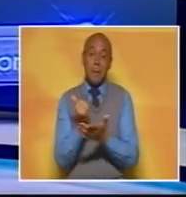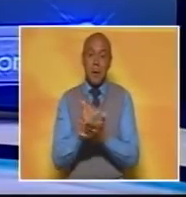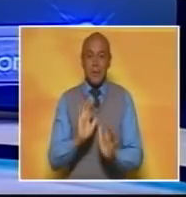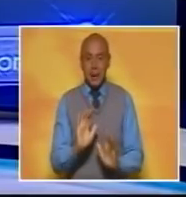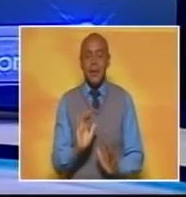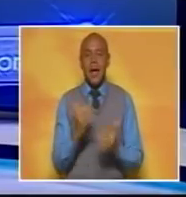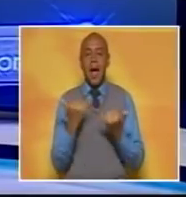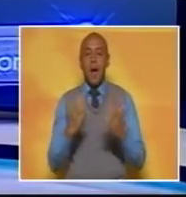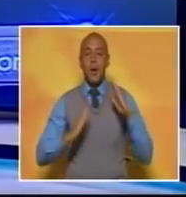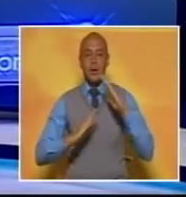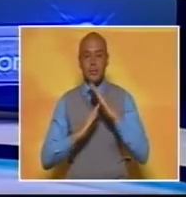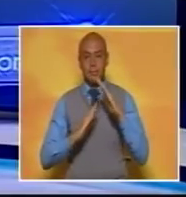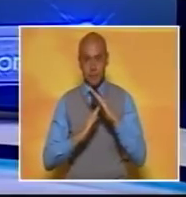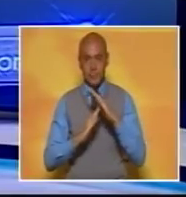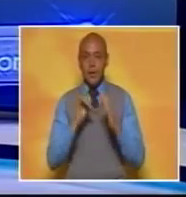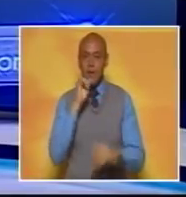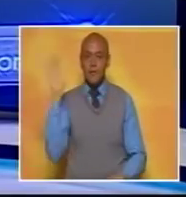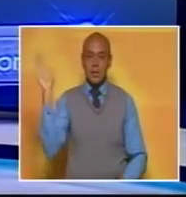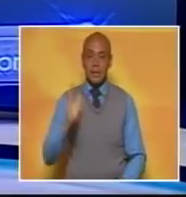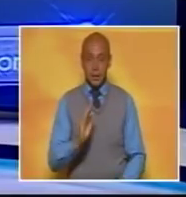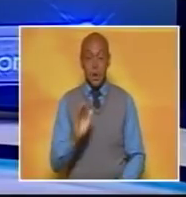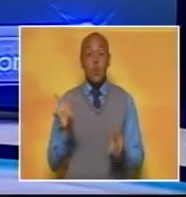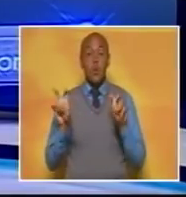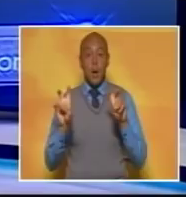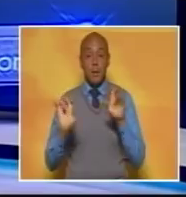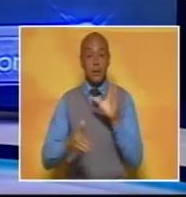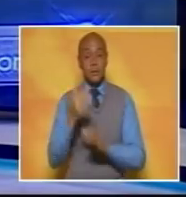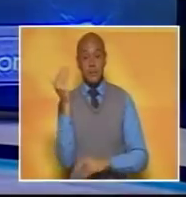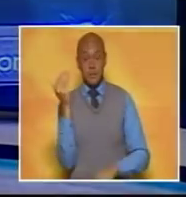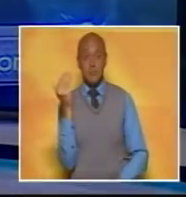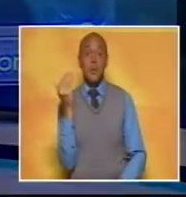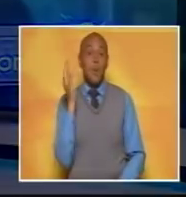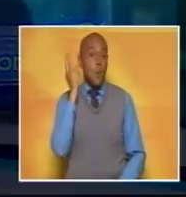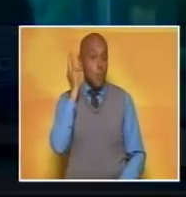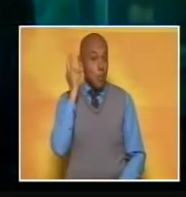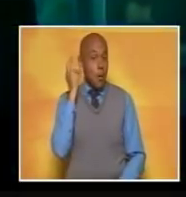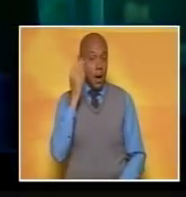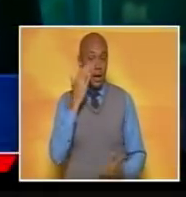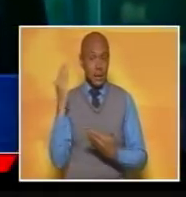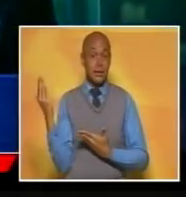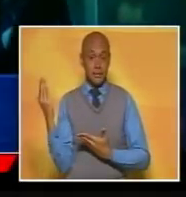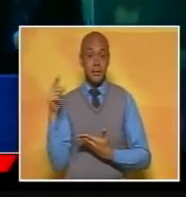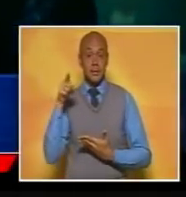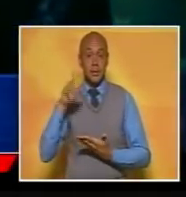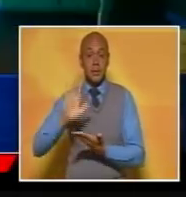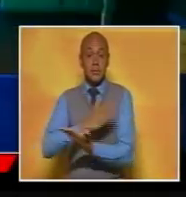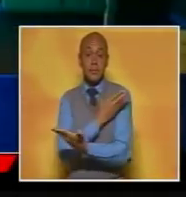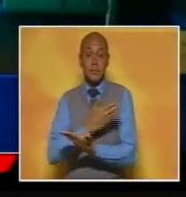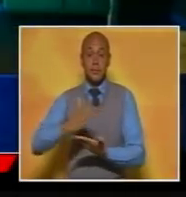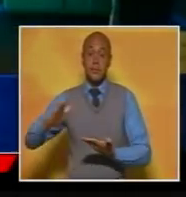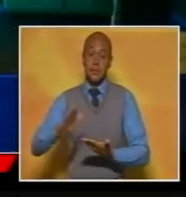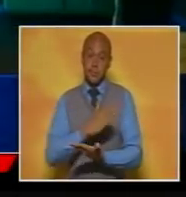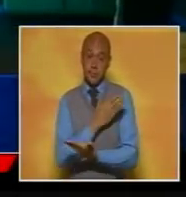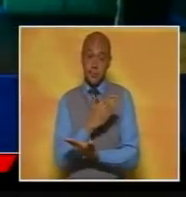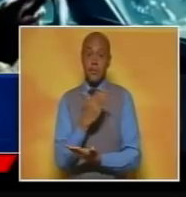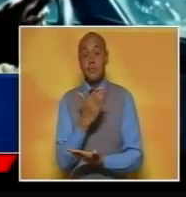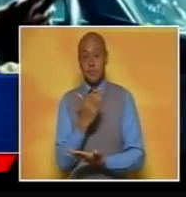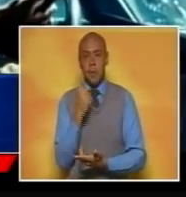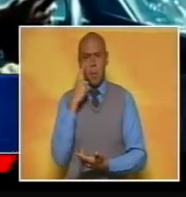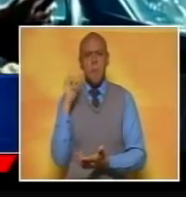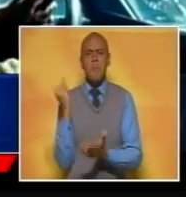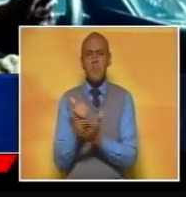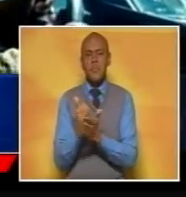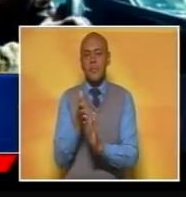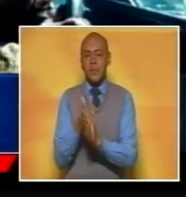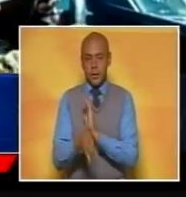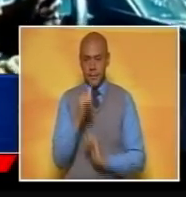hacer una breve pausa al regreso. Nueva versión. Nati Natacha le canta a Romeo Santos. Los